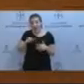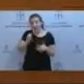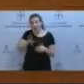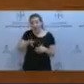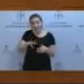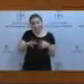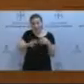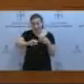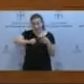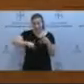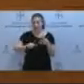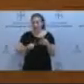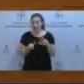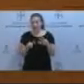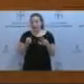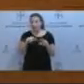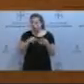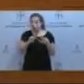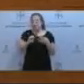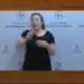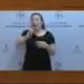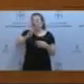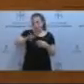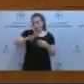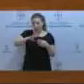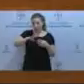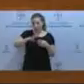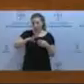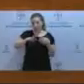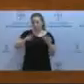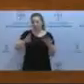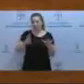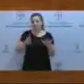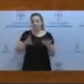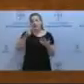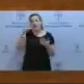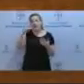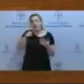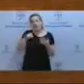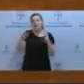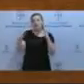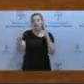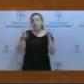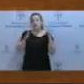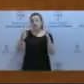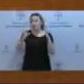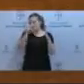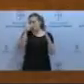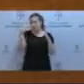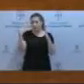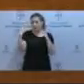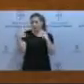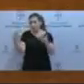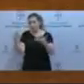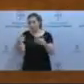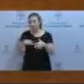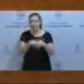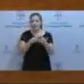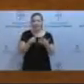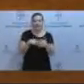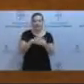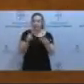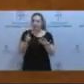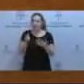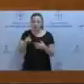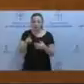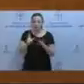eso, sino que estamos bajando. Seguimos bajando desde el anterior. ¿Sabe qué puesto tenemos en estacionalidad? El 16 de 17. Y es objetivo, no son del Partido